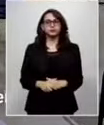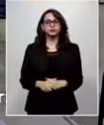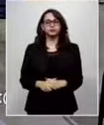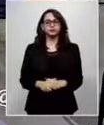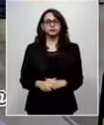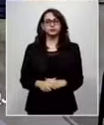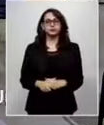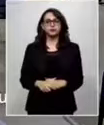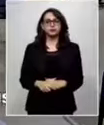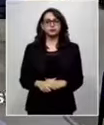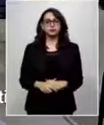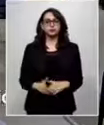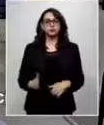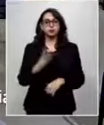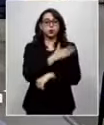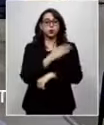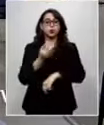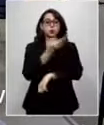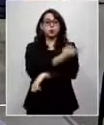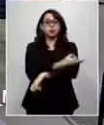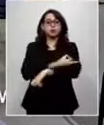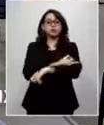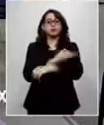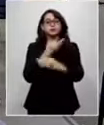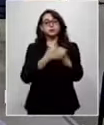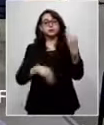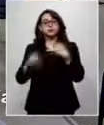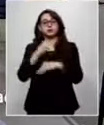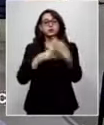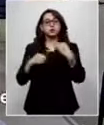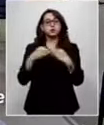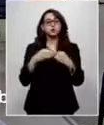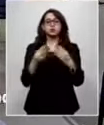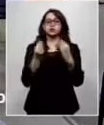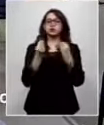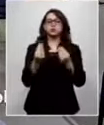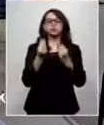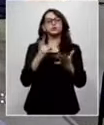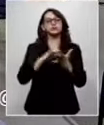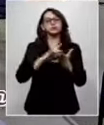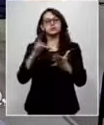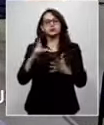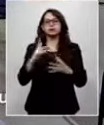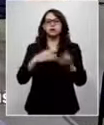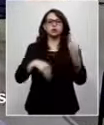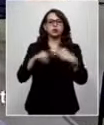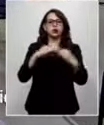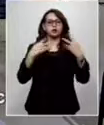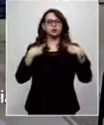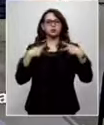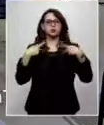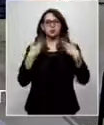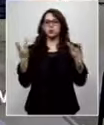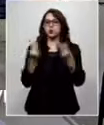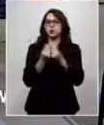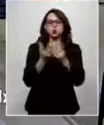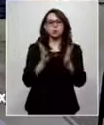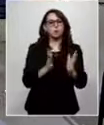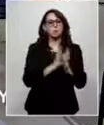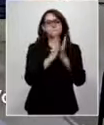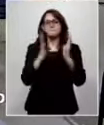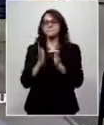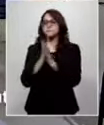Muchas gracias. Muy buenas tardes a todos. Muchas gracias por participar, a los que nos están mirando a través